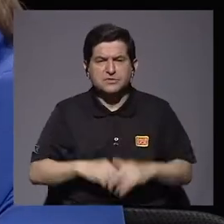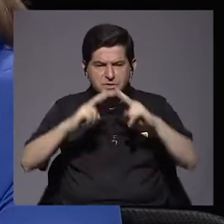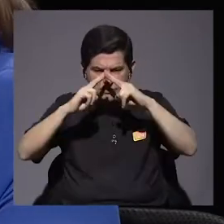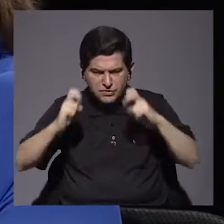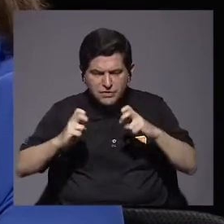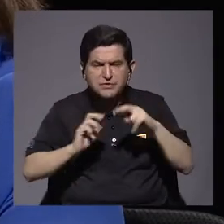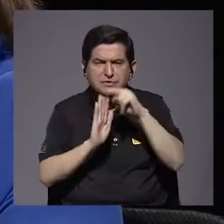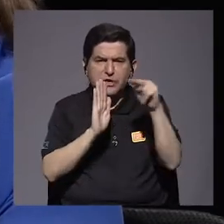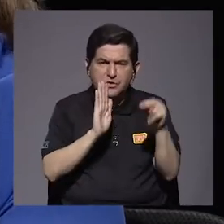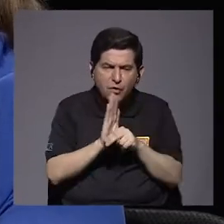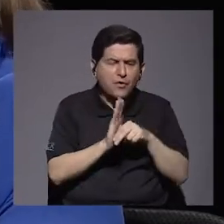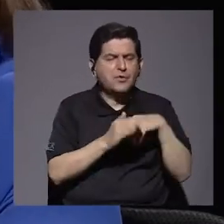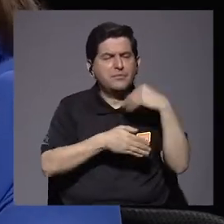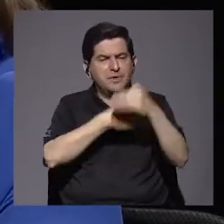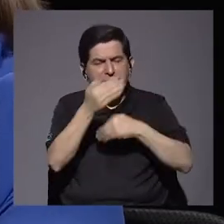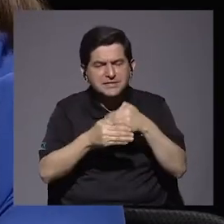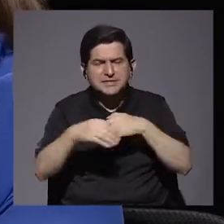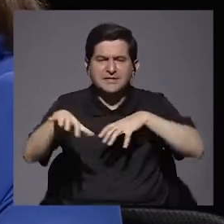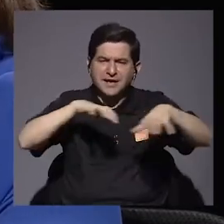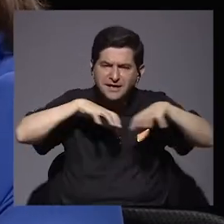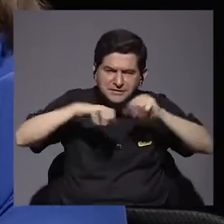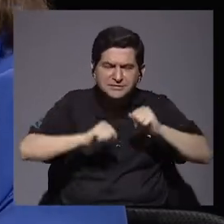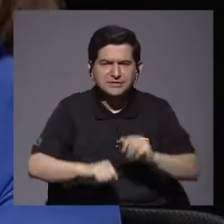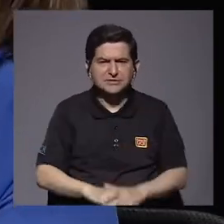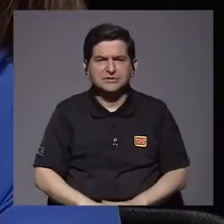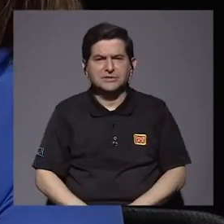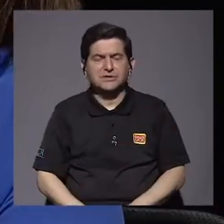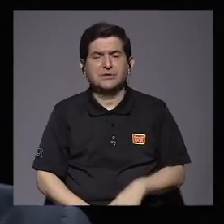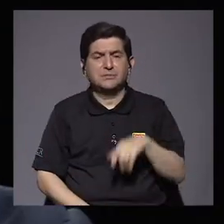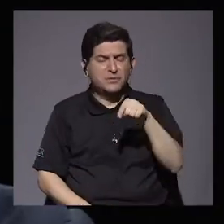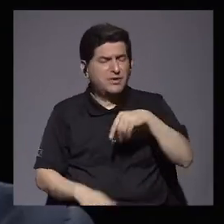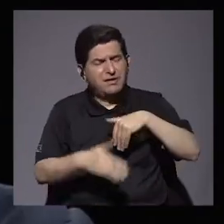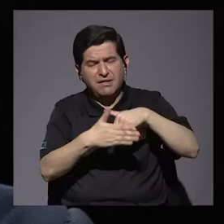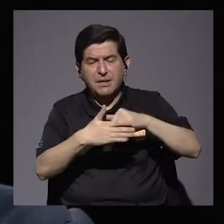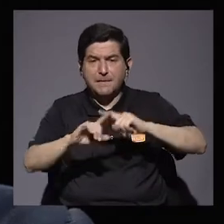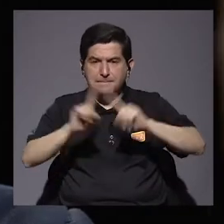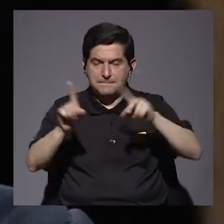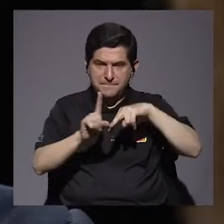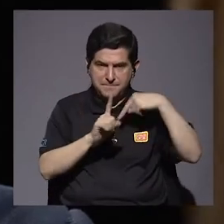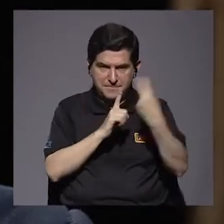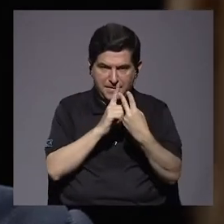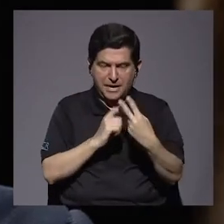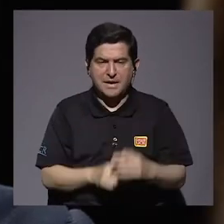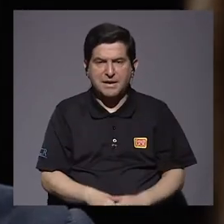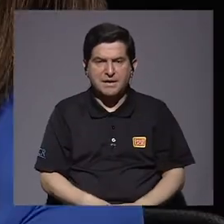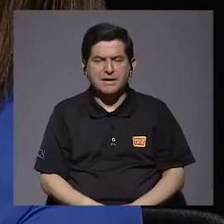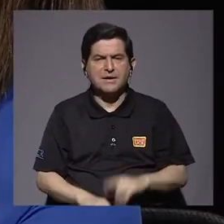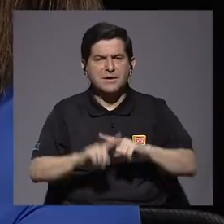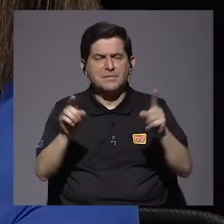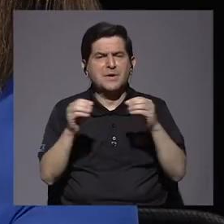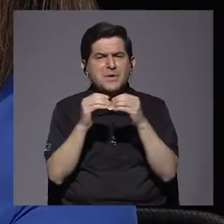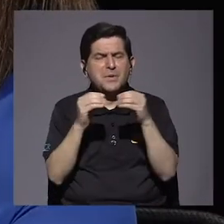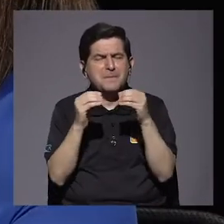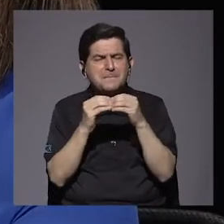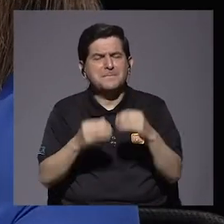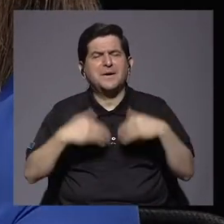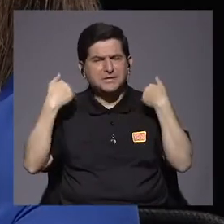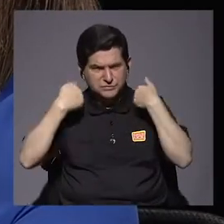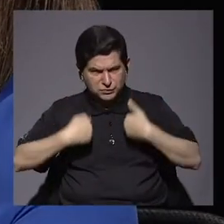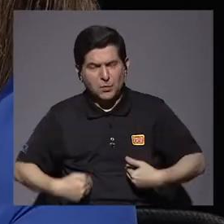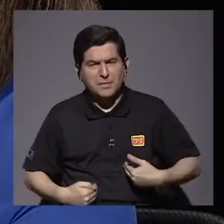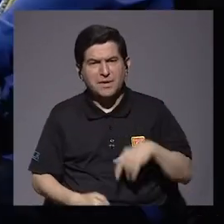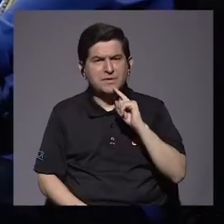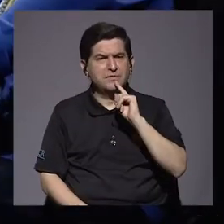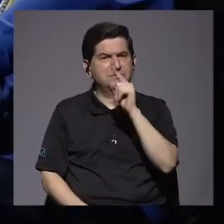la revisión de las normas, los procesos, las acciones, porque nos hemos entrabado mucho. Pero desde el punto de vista de la academia...